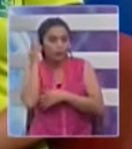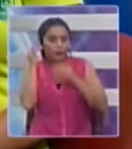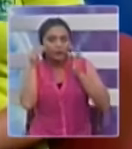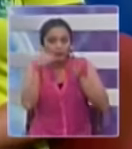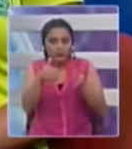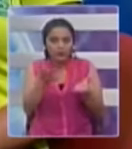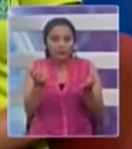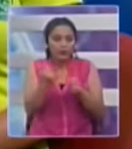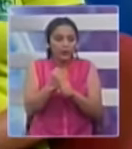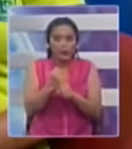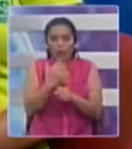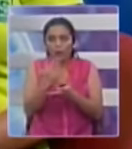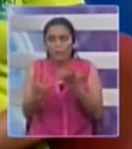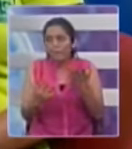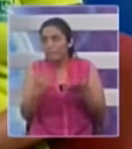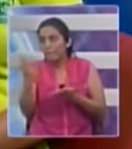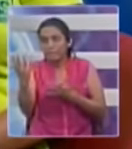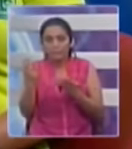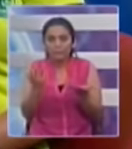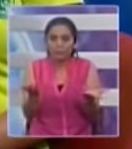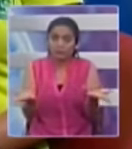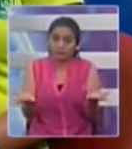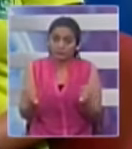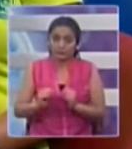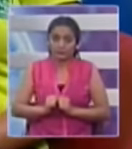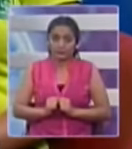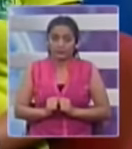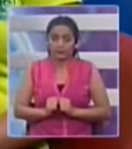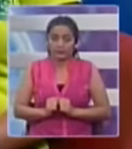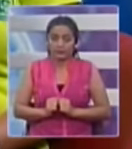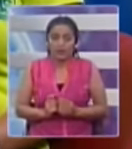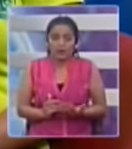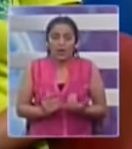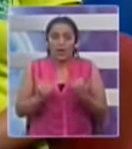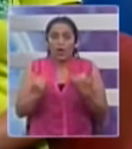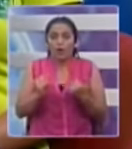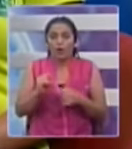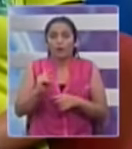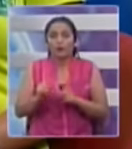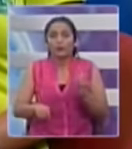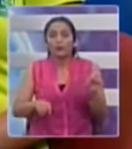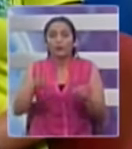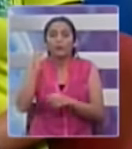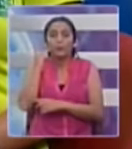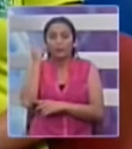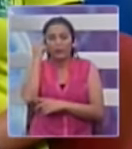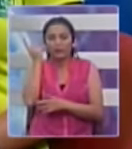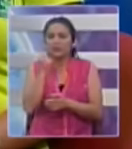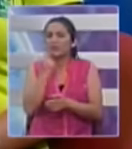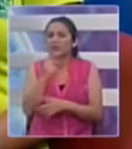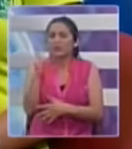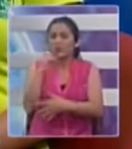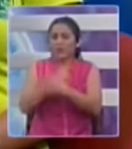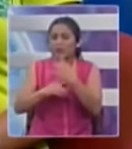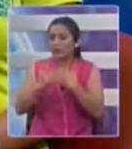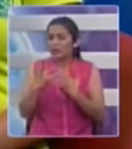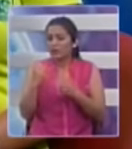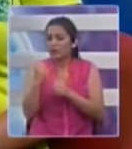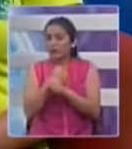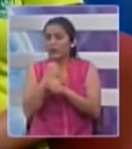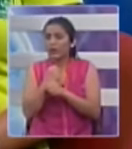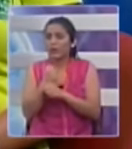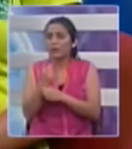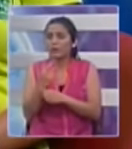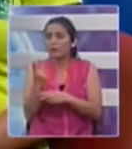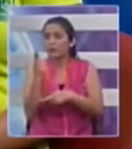y nos dicen, ¿qué hace mi hijo para generar ahora mismo un negocio? Adicionalmente a eso, también nos